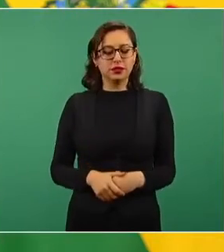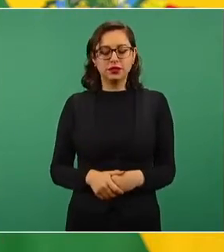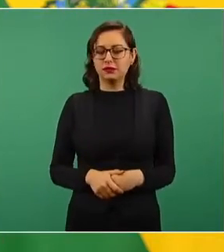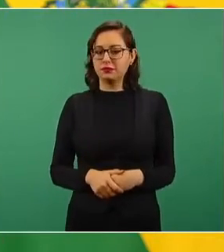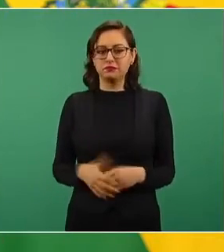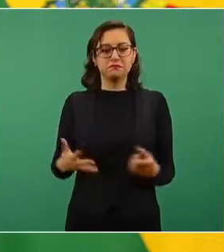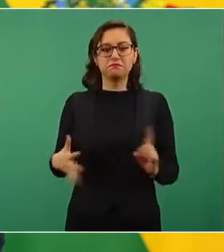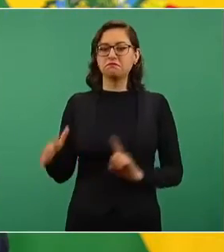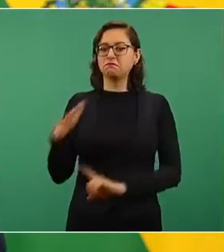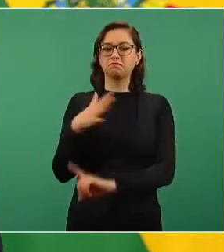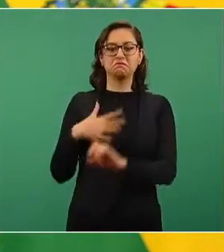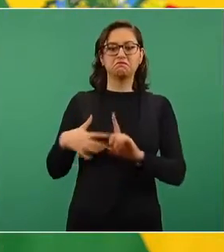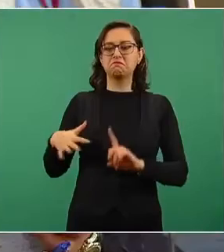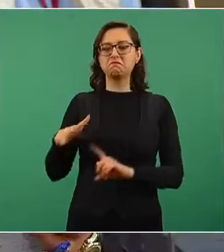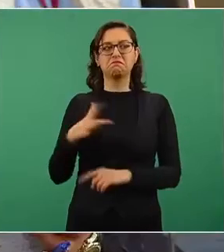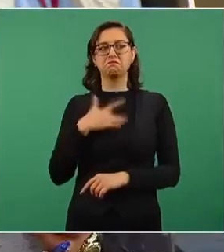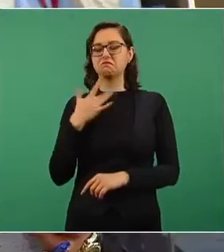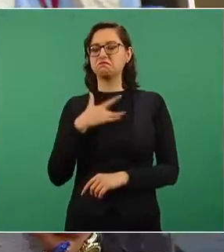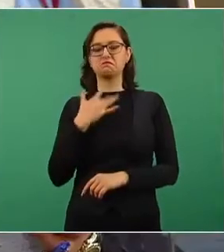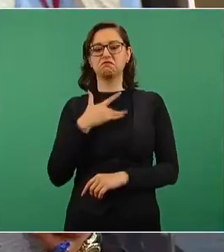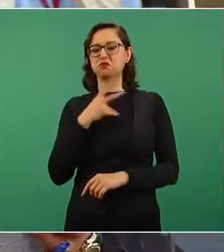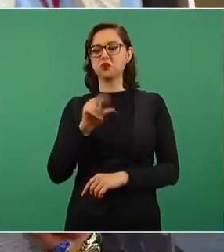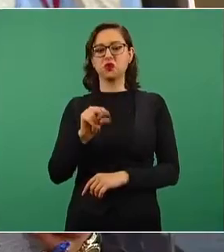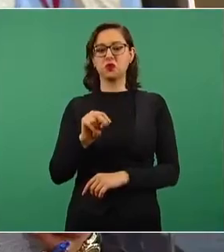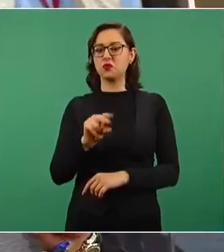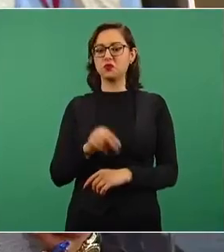las condiciones para el acuerdo.